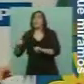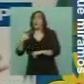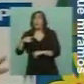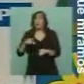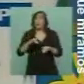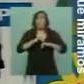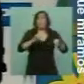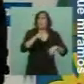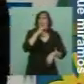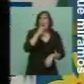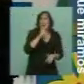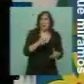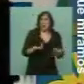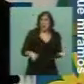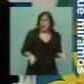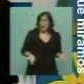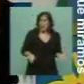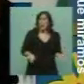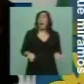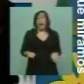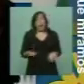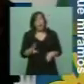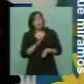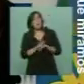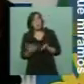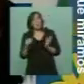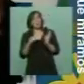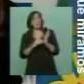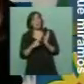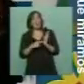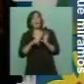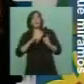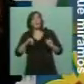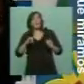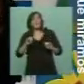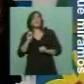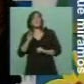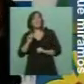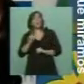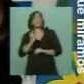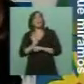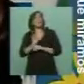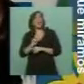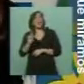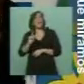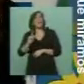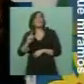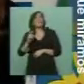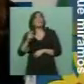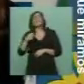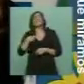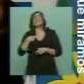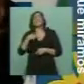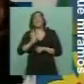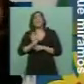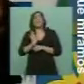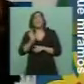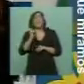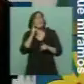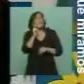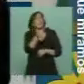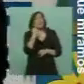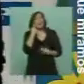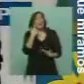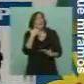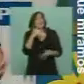aparece así que también hay un nuevo concepto publicidad no convencional la pagas pero no